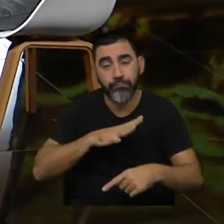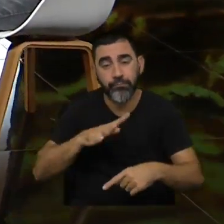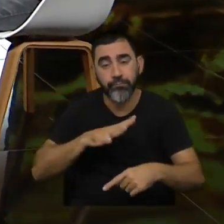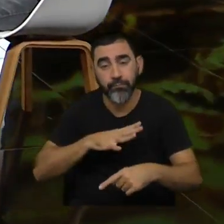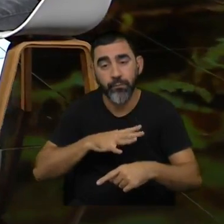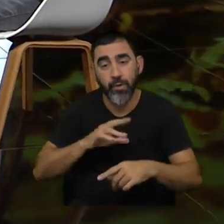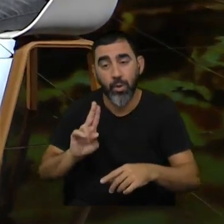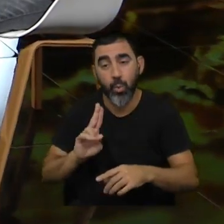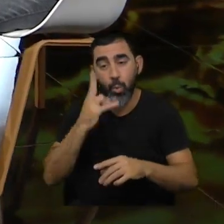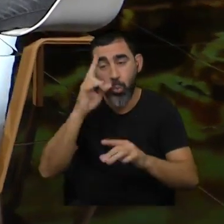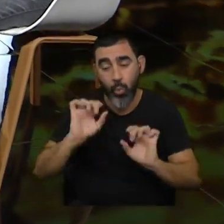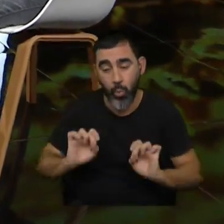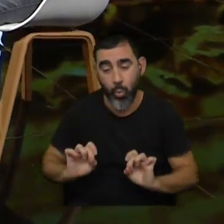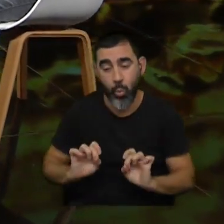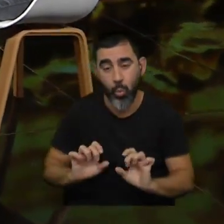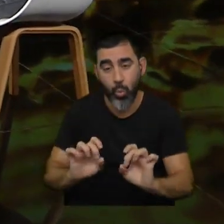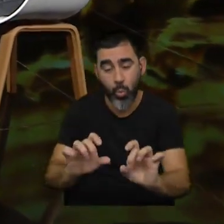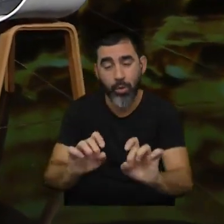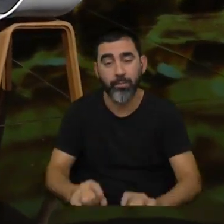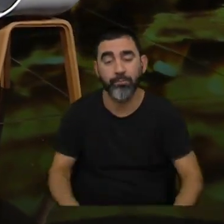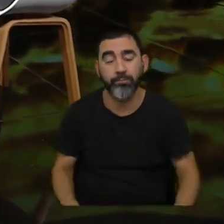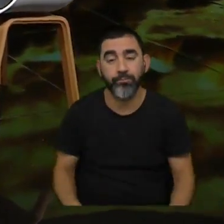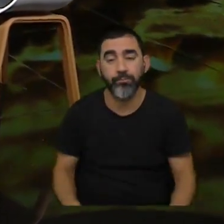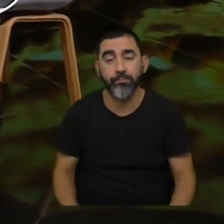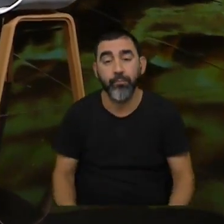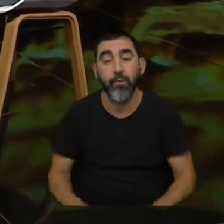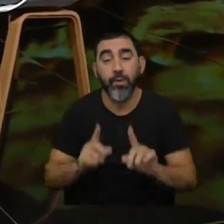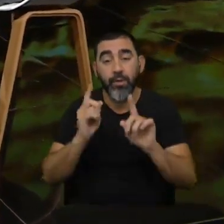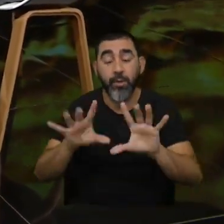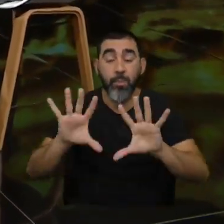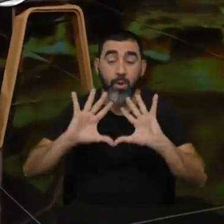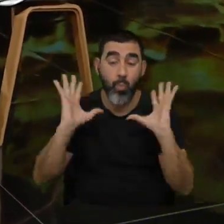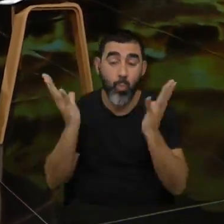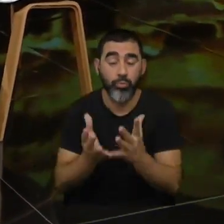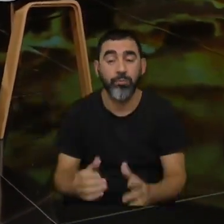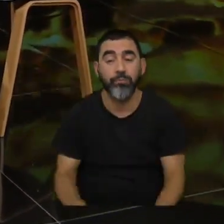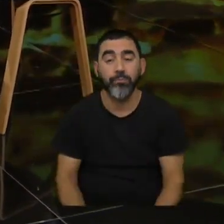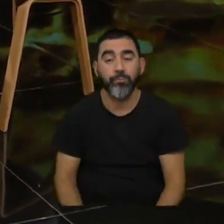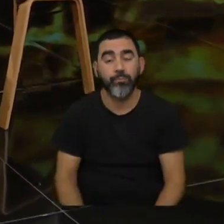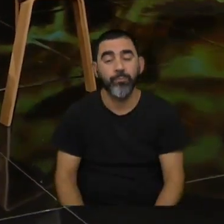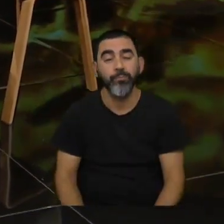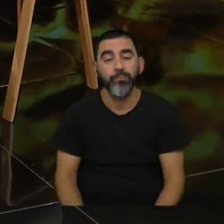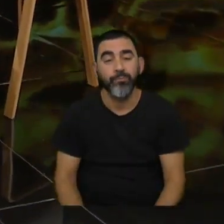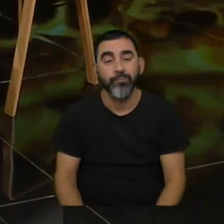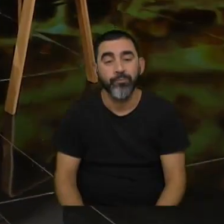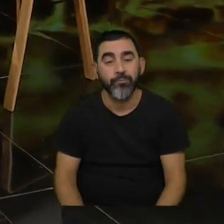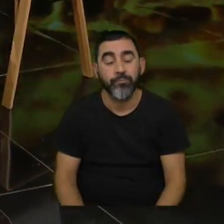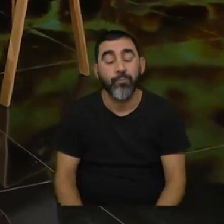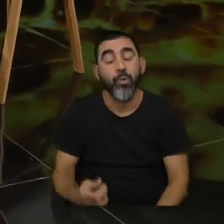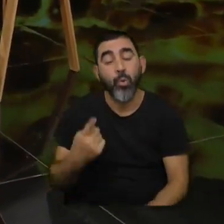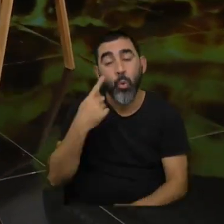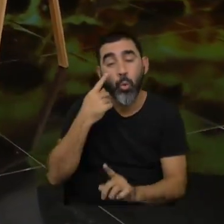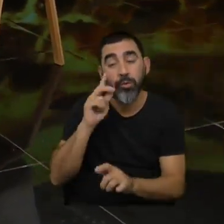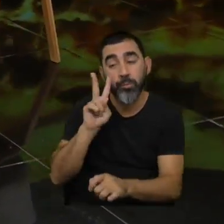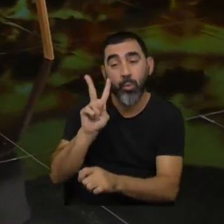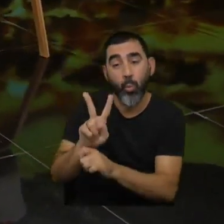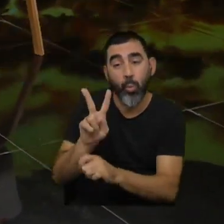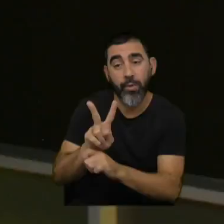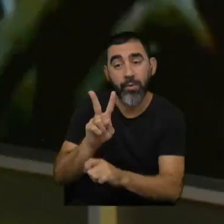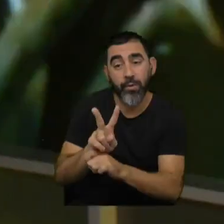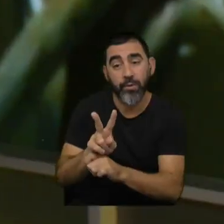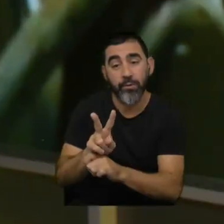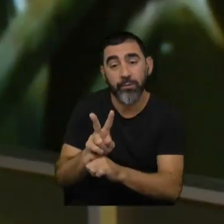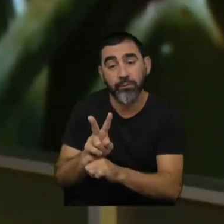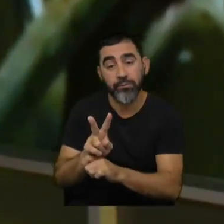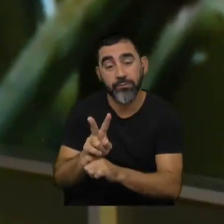que nativos que tenemos en Uruguay y que existen en el mundo. Y en esto de conocerlos también es cuidarlos, ¿no? Y acá empiezan los